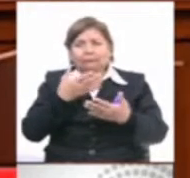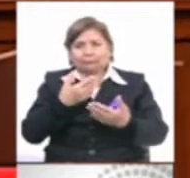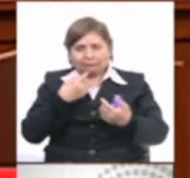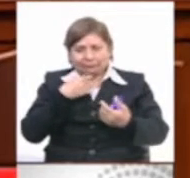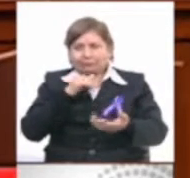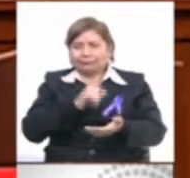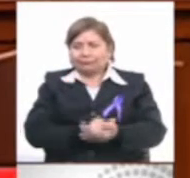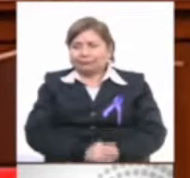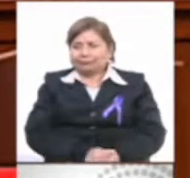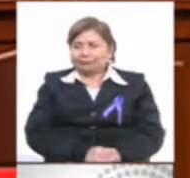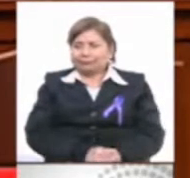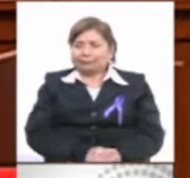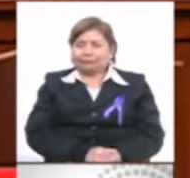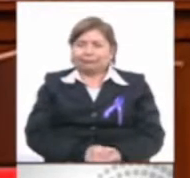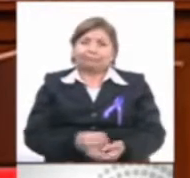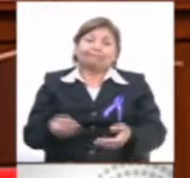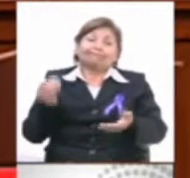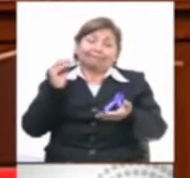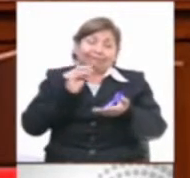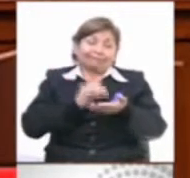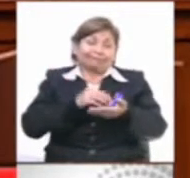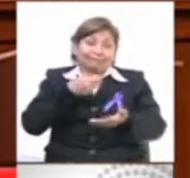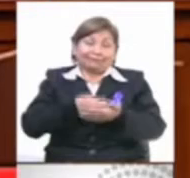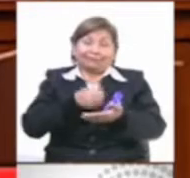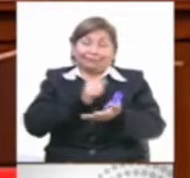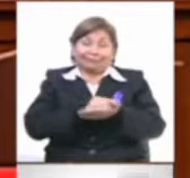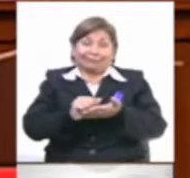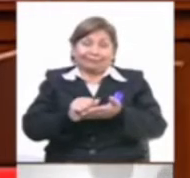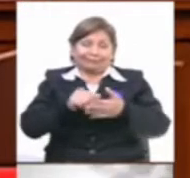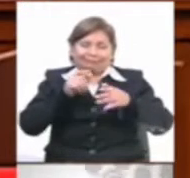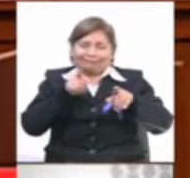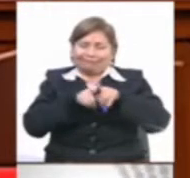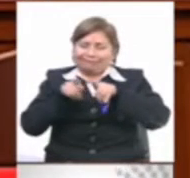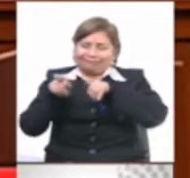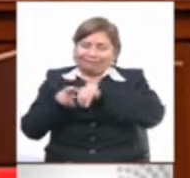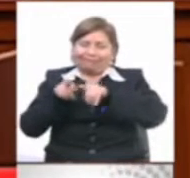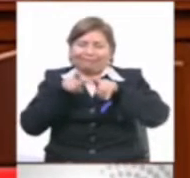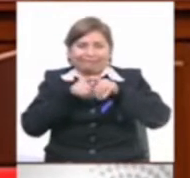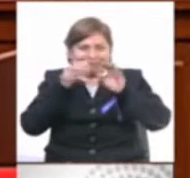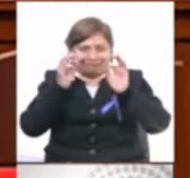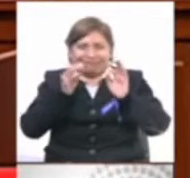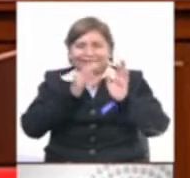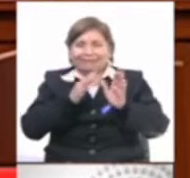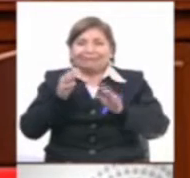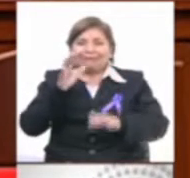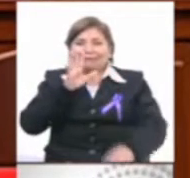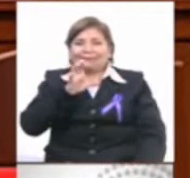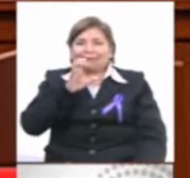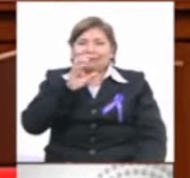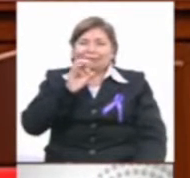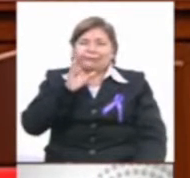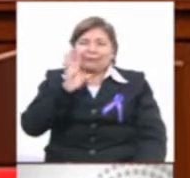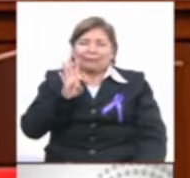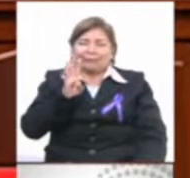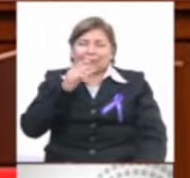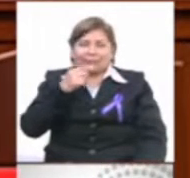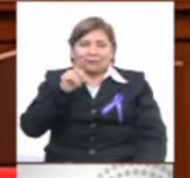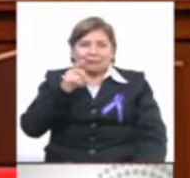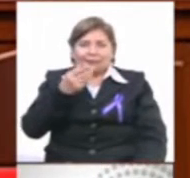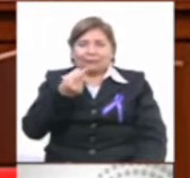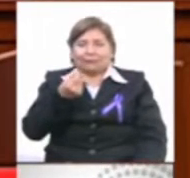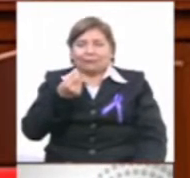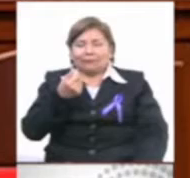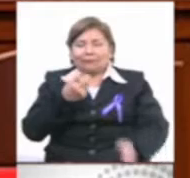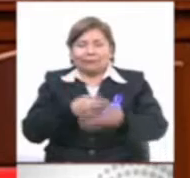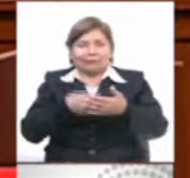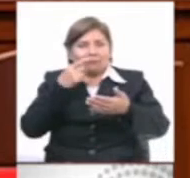y los incrementos salariales para los mismos se han previsto por 594 millones de soles